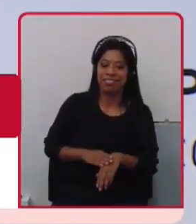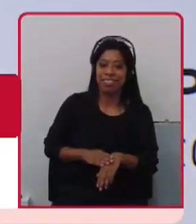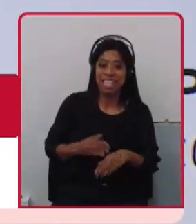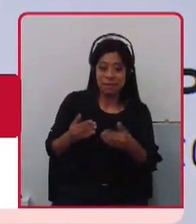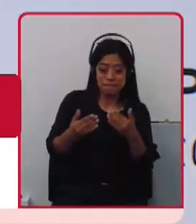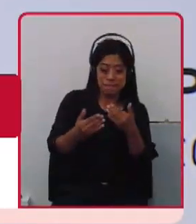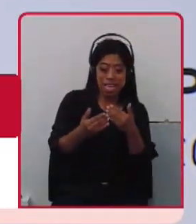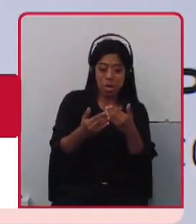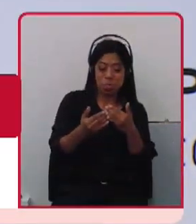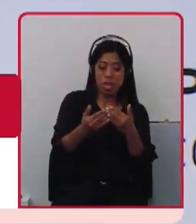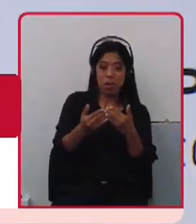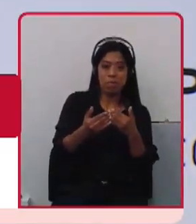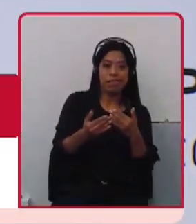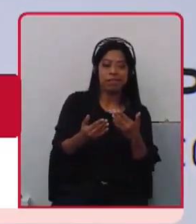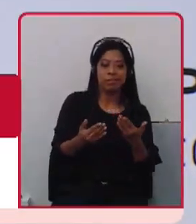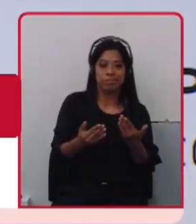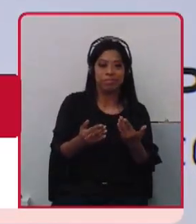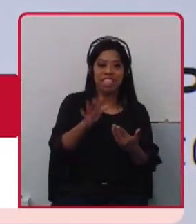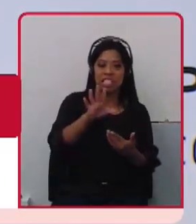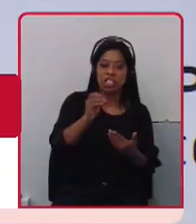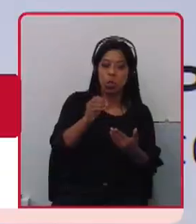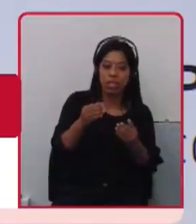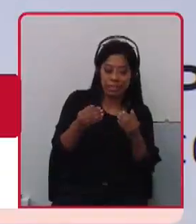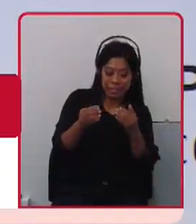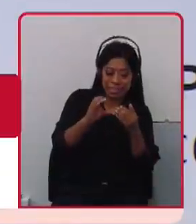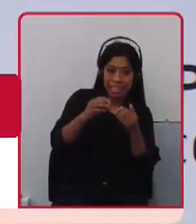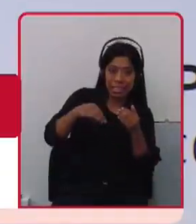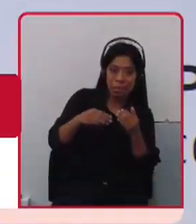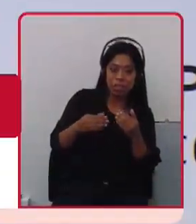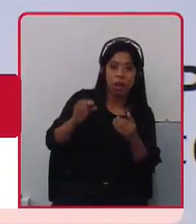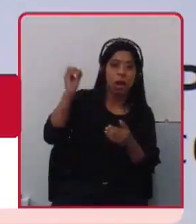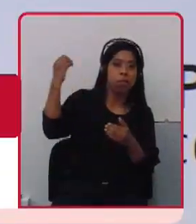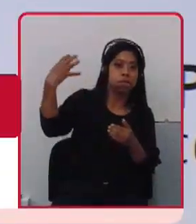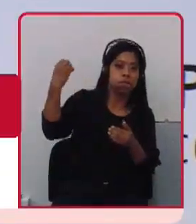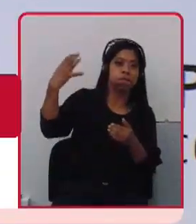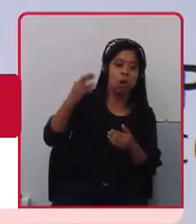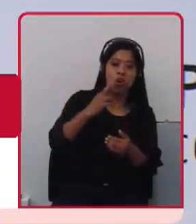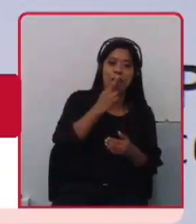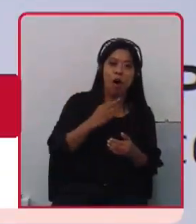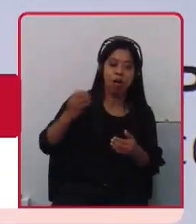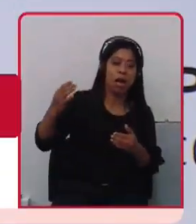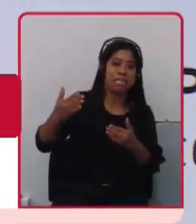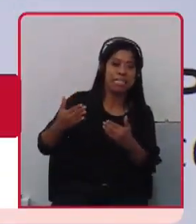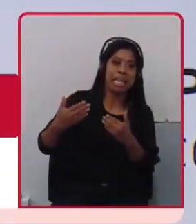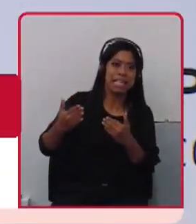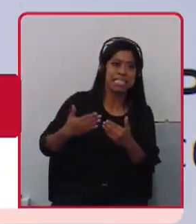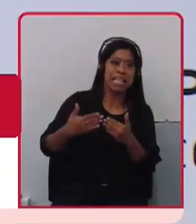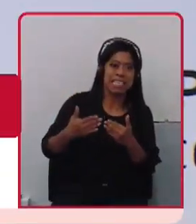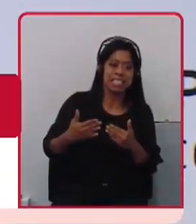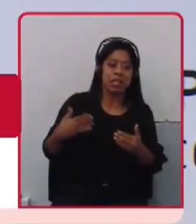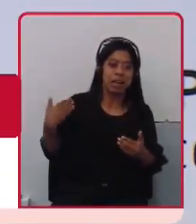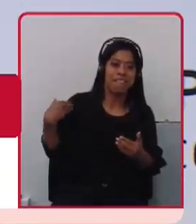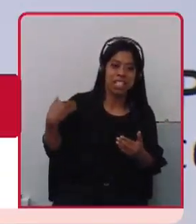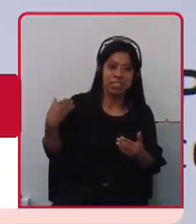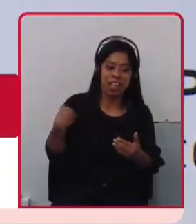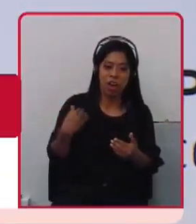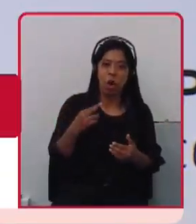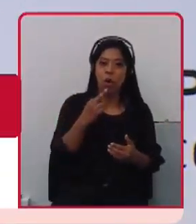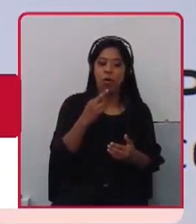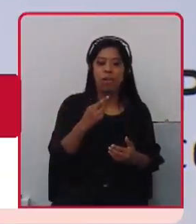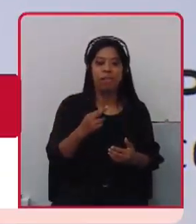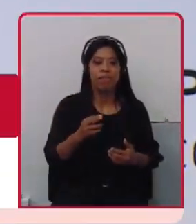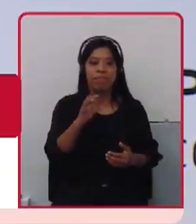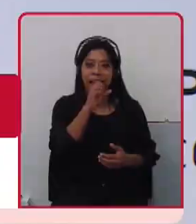menos de los 50 centímetros me manda alertas rojas, me estoy aproximando cerca de la zona naranja, o